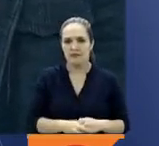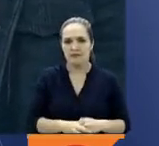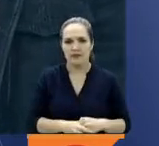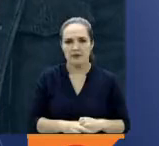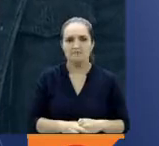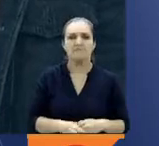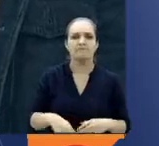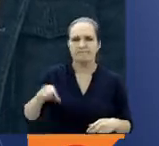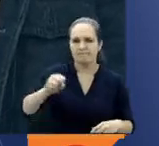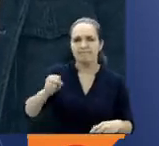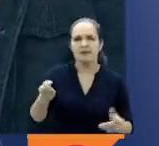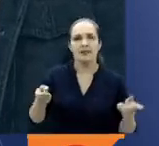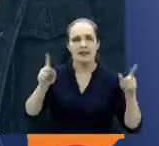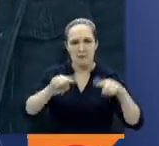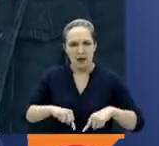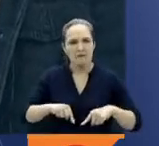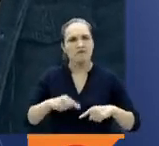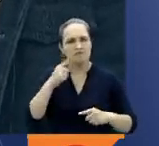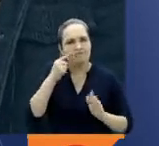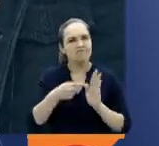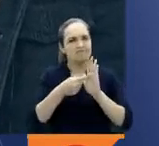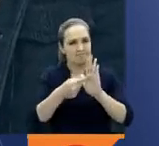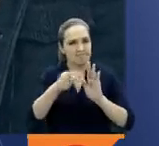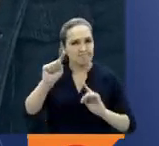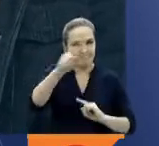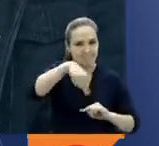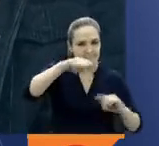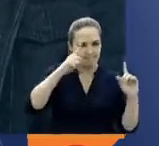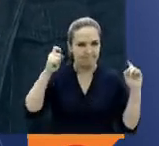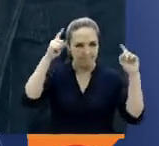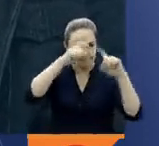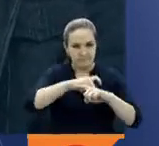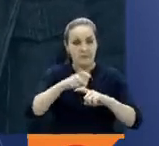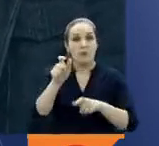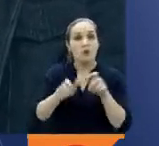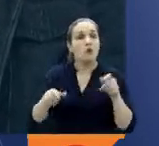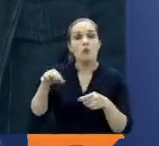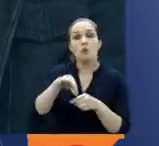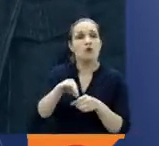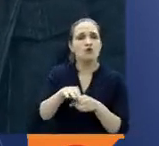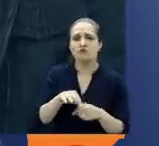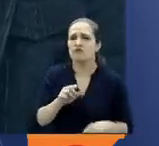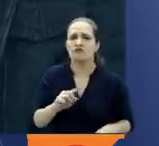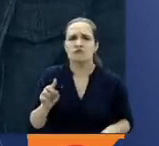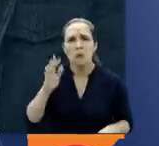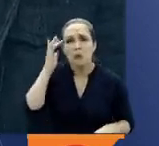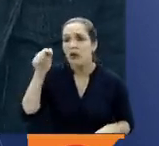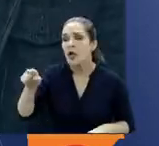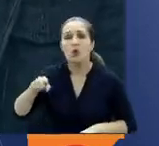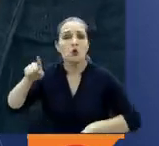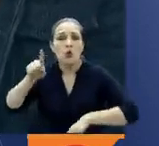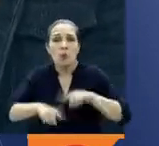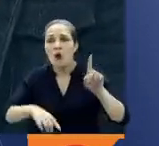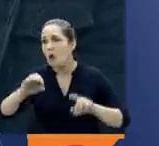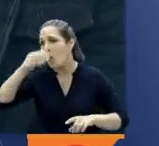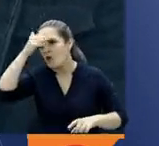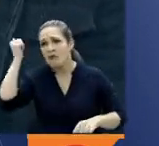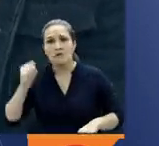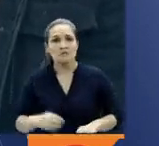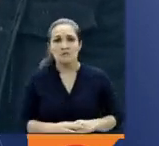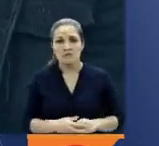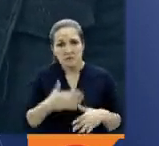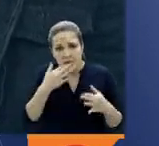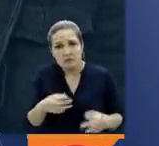Sí, pues también creo que dice mucho, ¿no? Que mucha gente no salió a votar no porque no pudiera o porque se le olvidara, sino porque